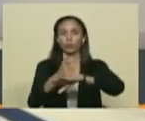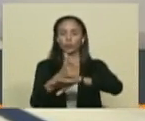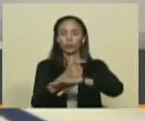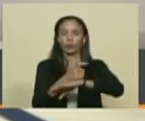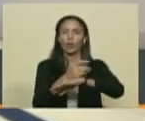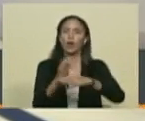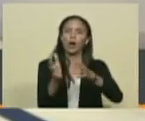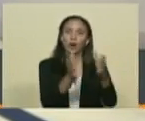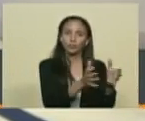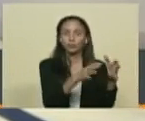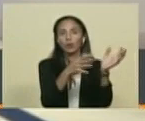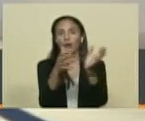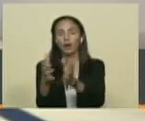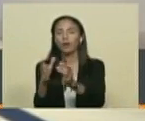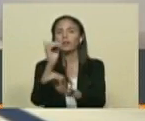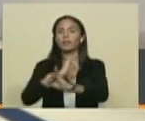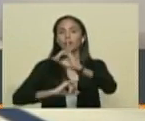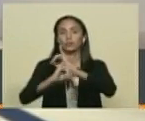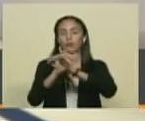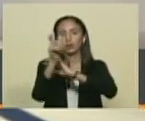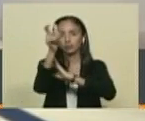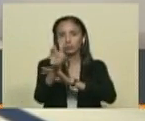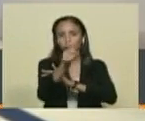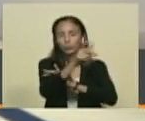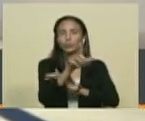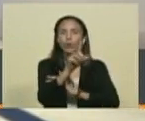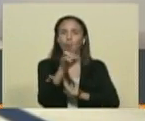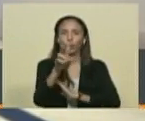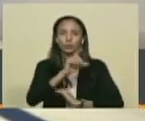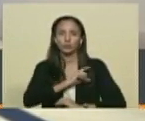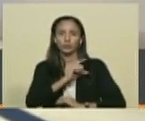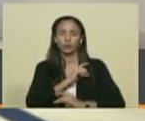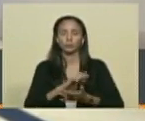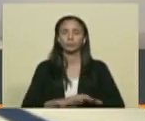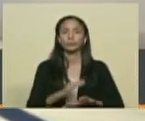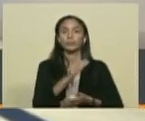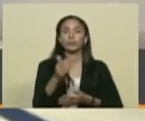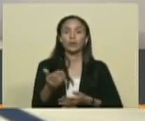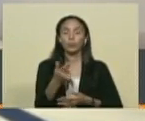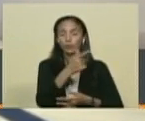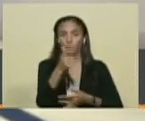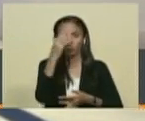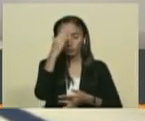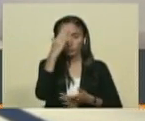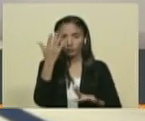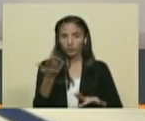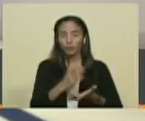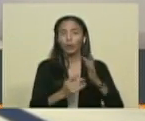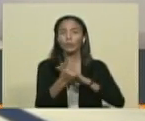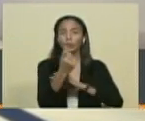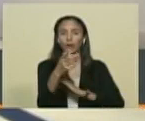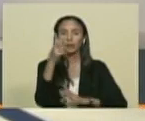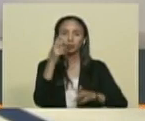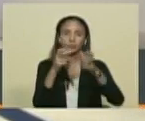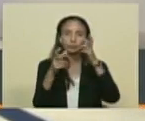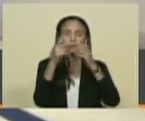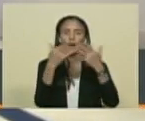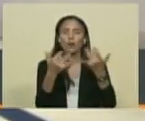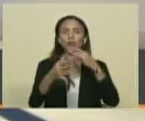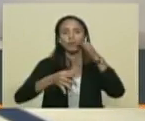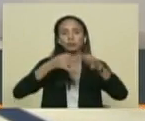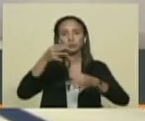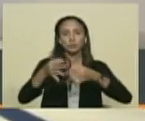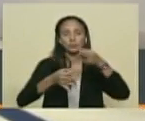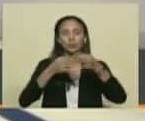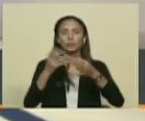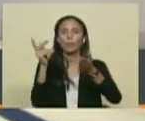estarán los representantes internacionales de alto nivel. Es importante destacar que todavía falta escuchar la intervención de